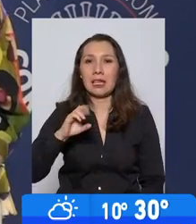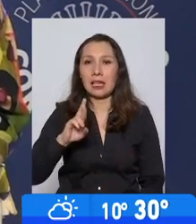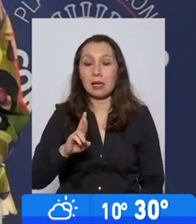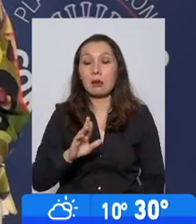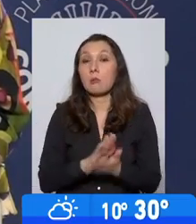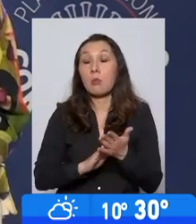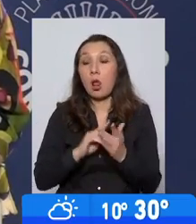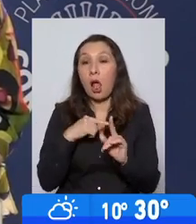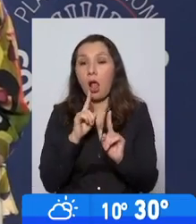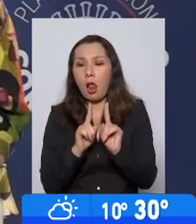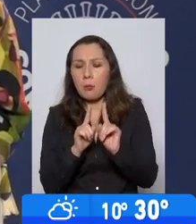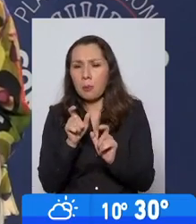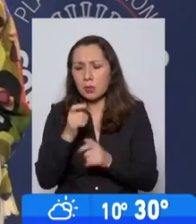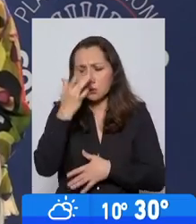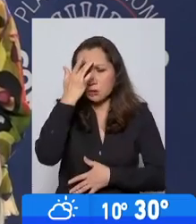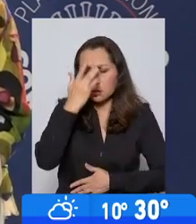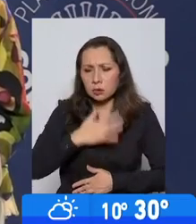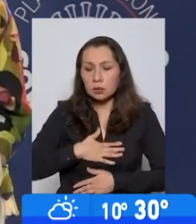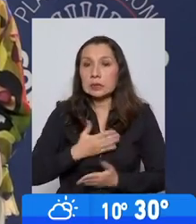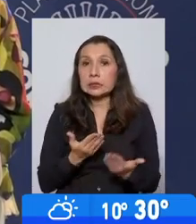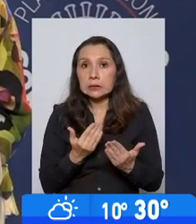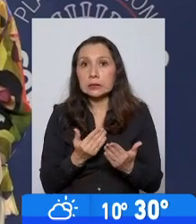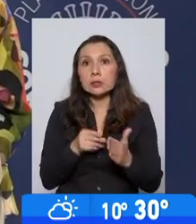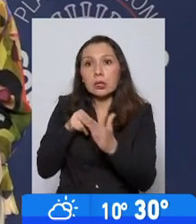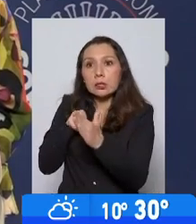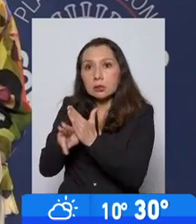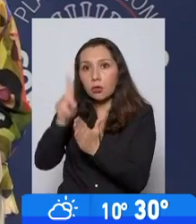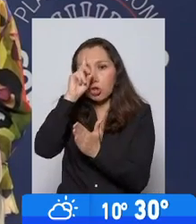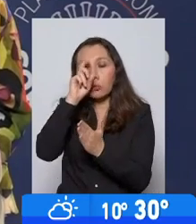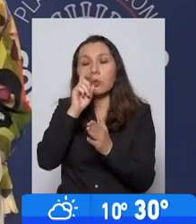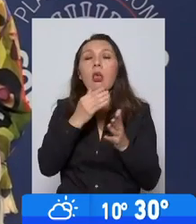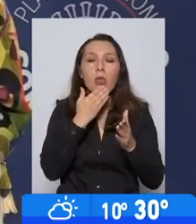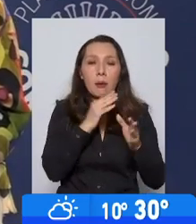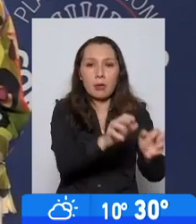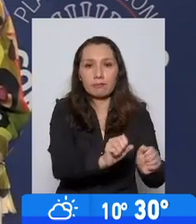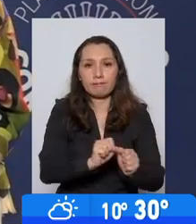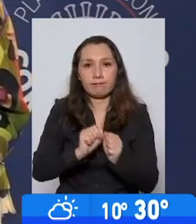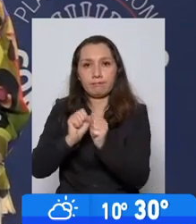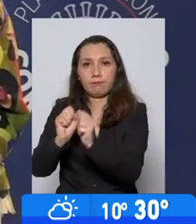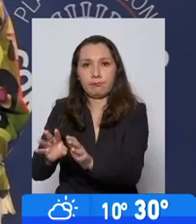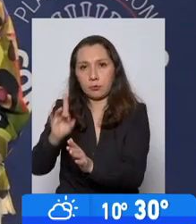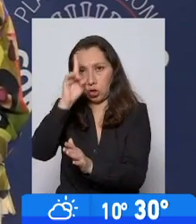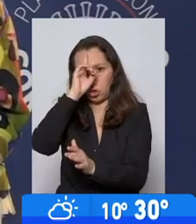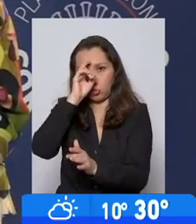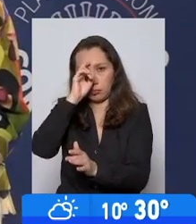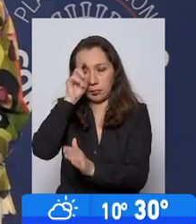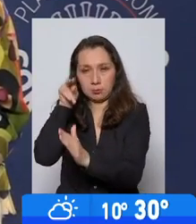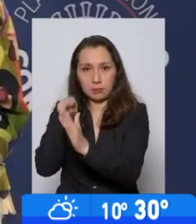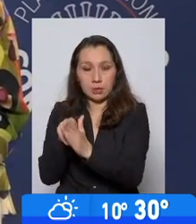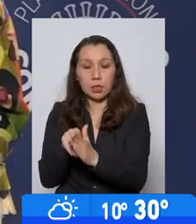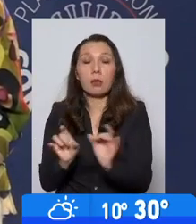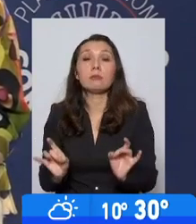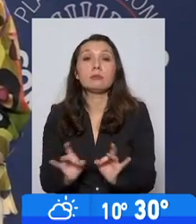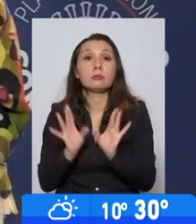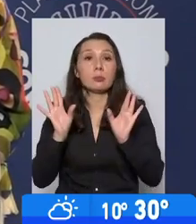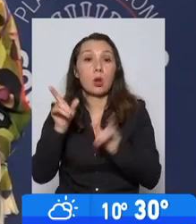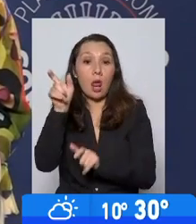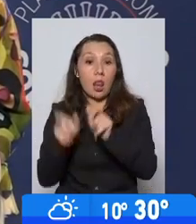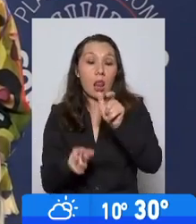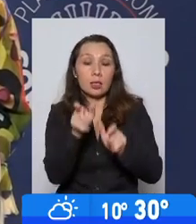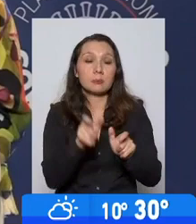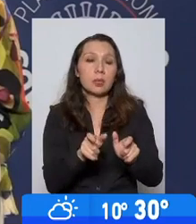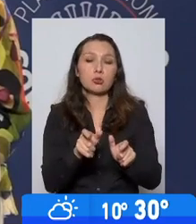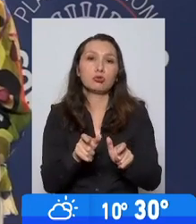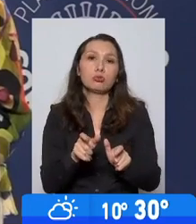personas presentan algún síntoma que requiera hospitalización, ellas van a ser trasladadas a un recinto de salud. En caso de que las